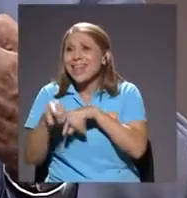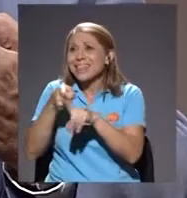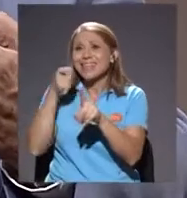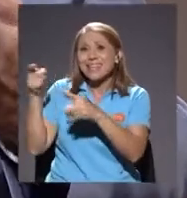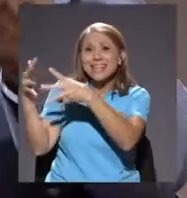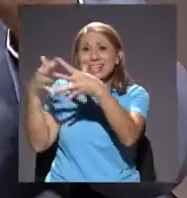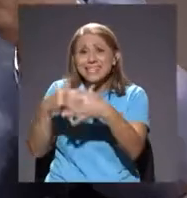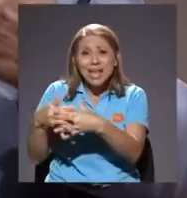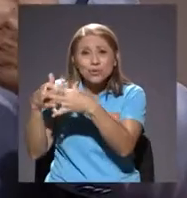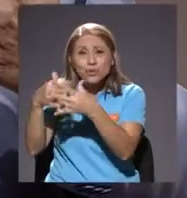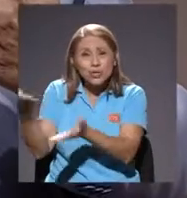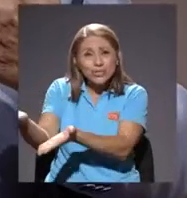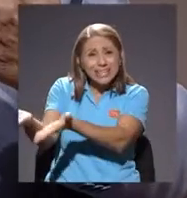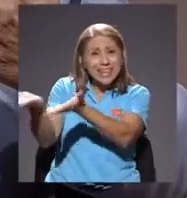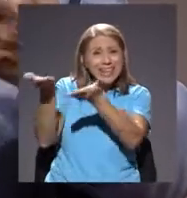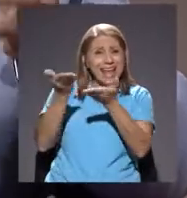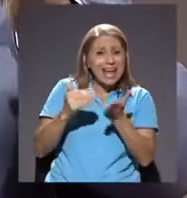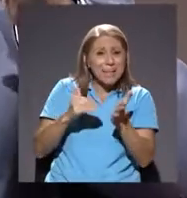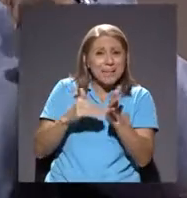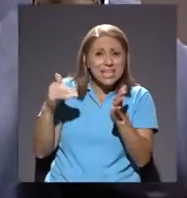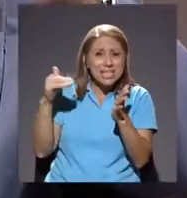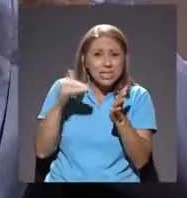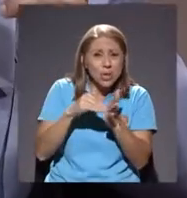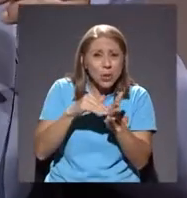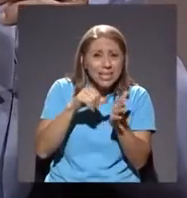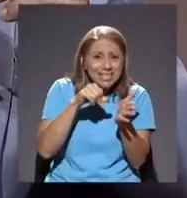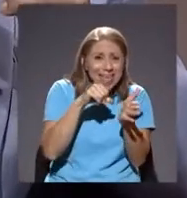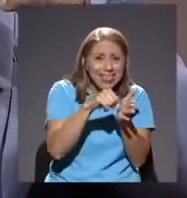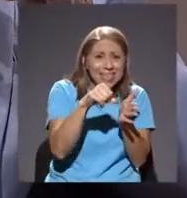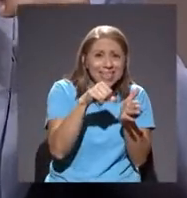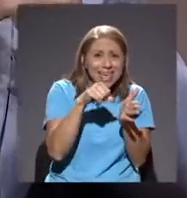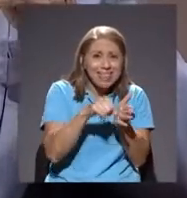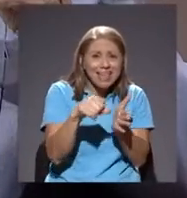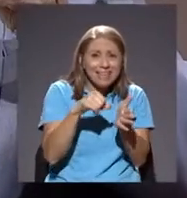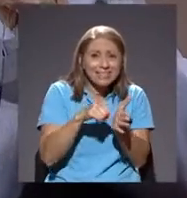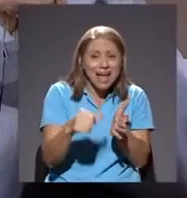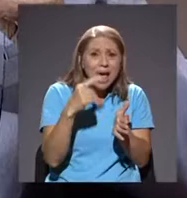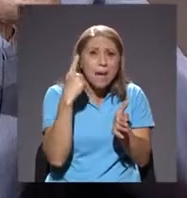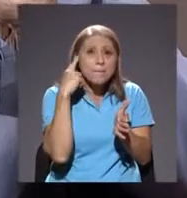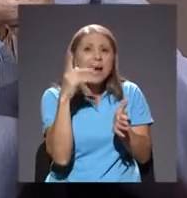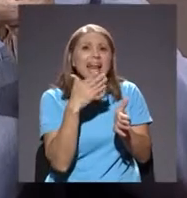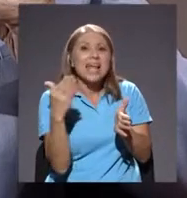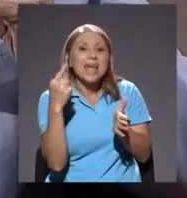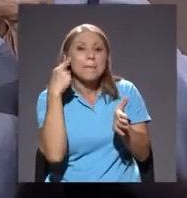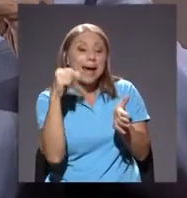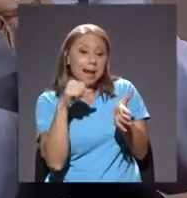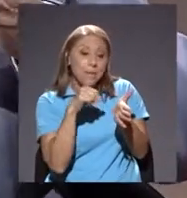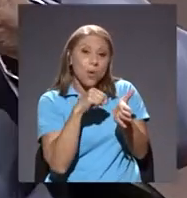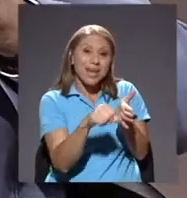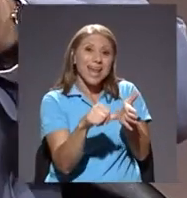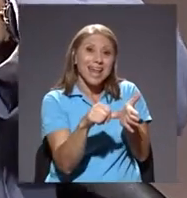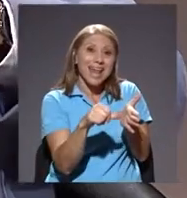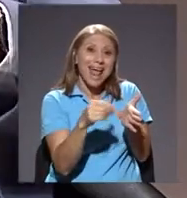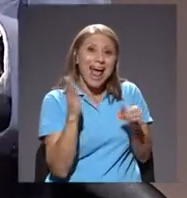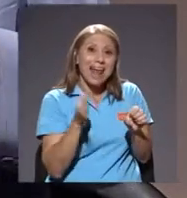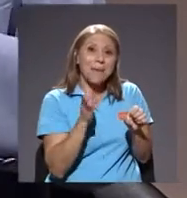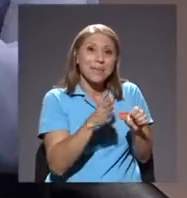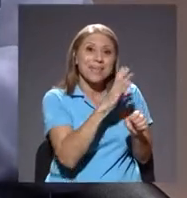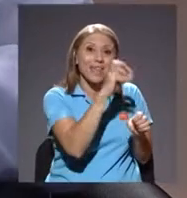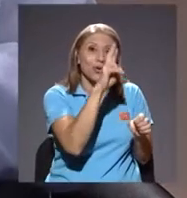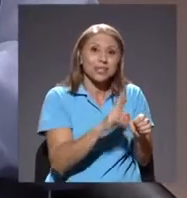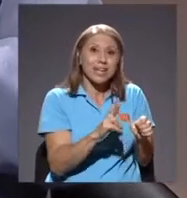de etiquetas para ponerle a la piña de costa rica que luego iba a los mercados europeos y el mercado